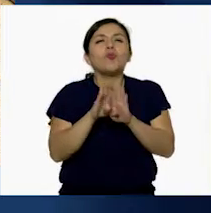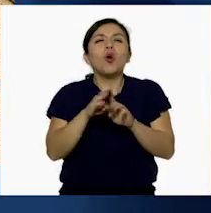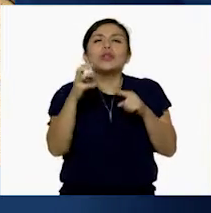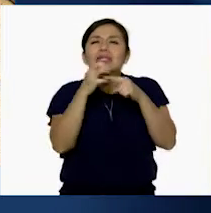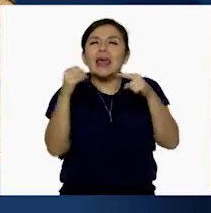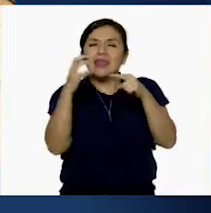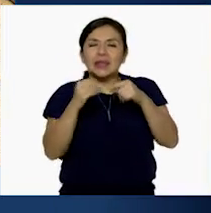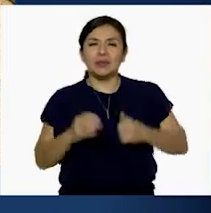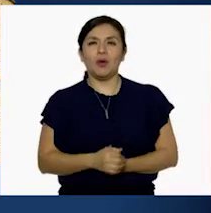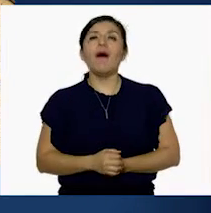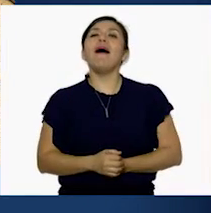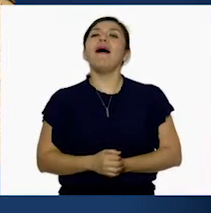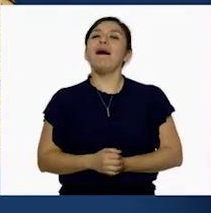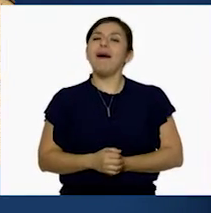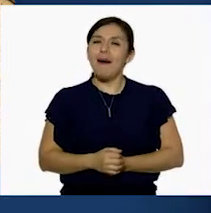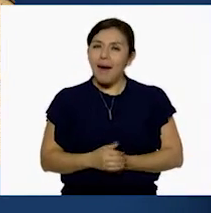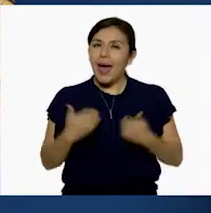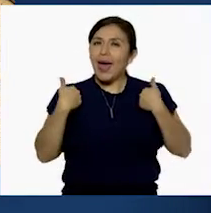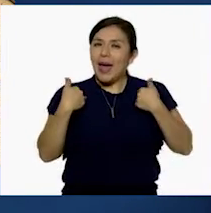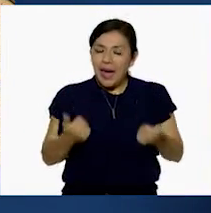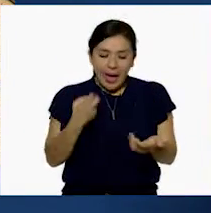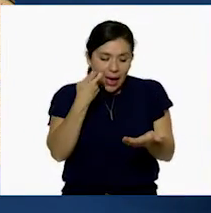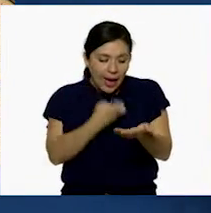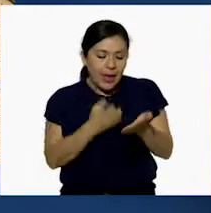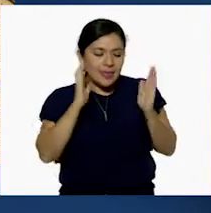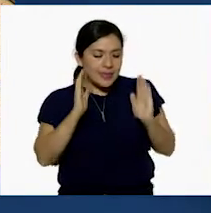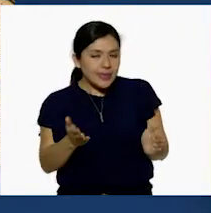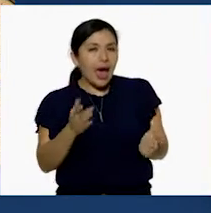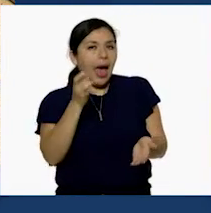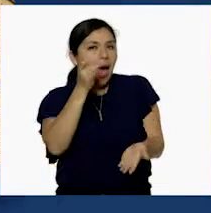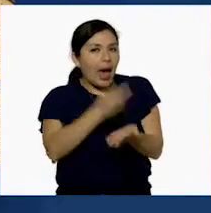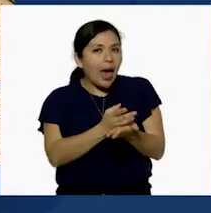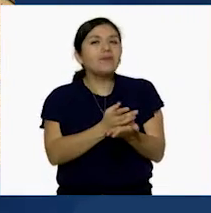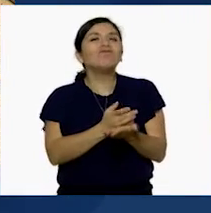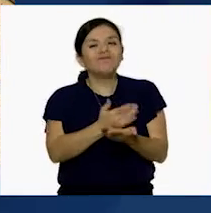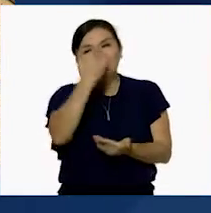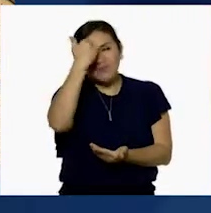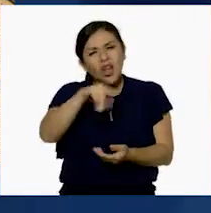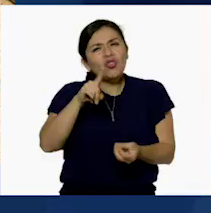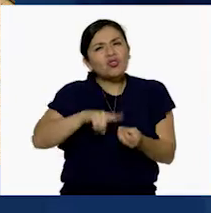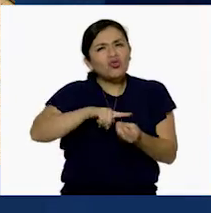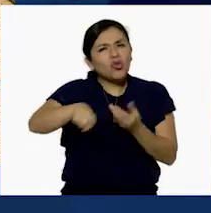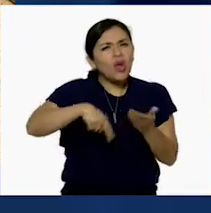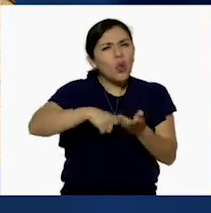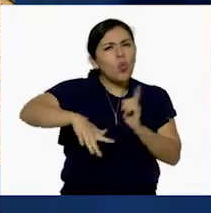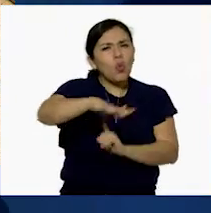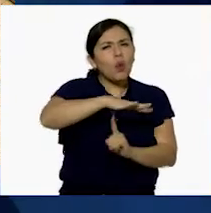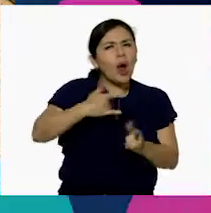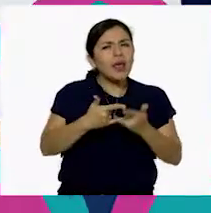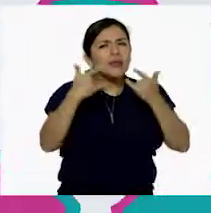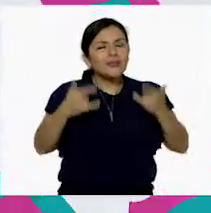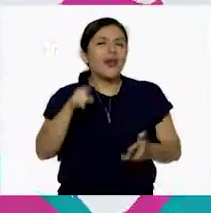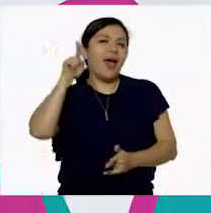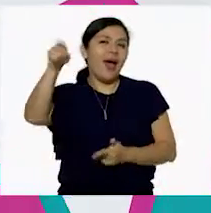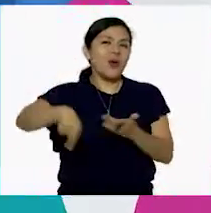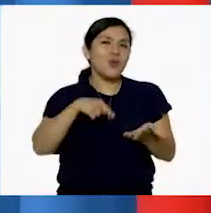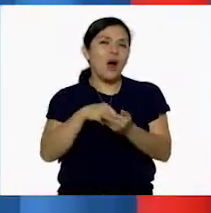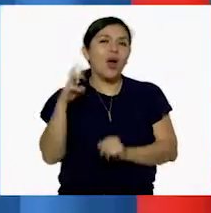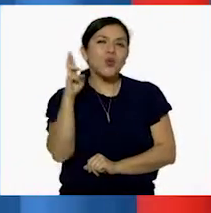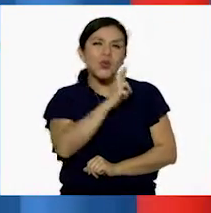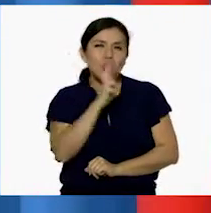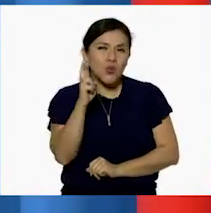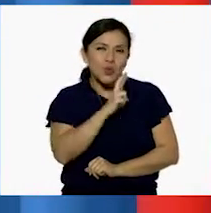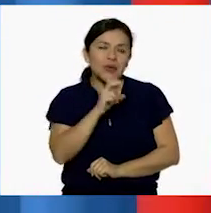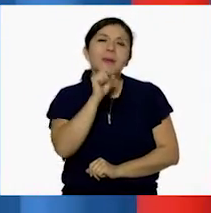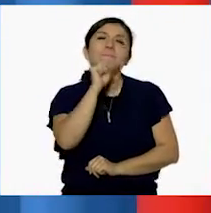Ah, entonces, gracias a este dato podemos saber dónde se desarrollan las acciones del cuento, en Rusia. Y es